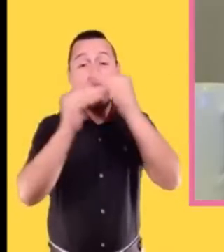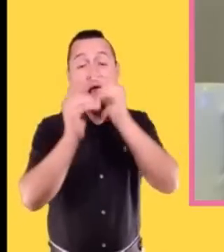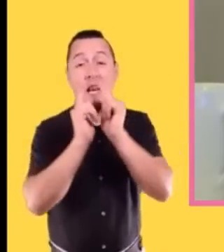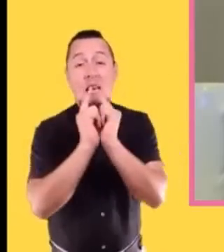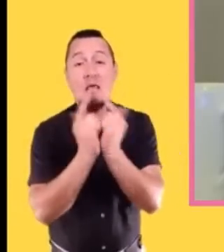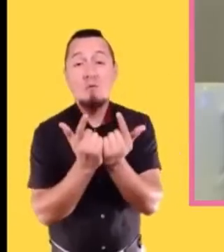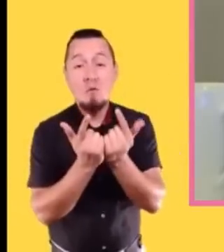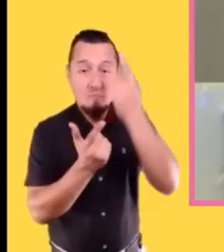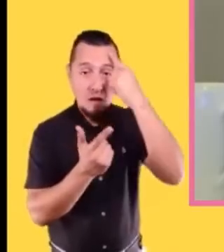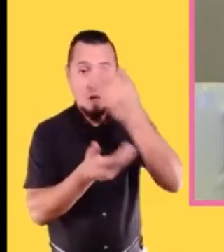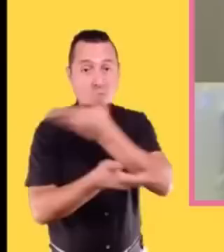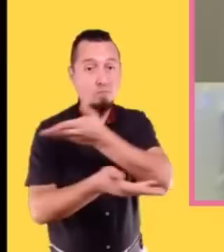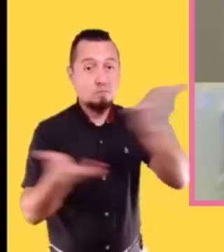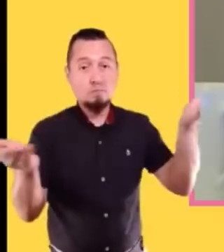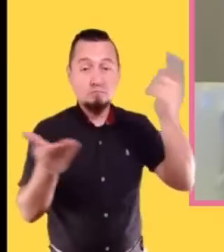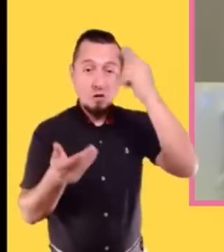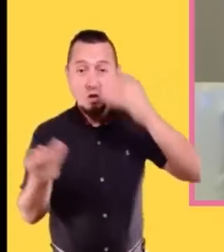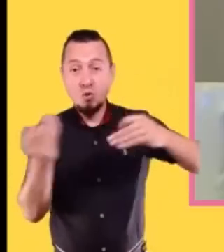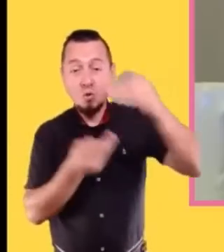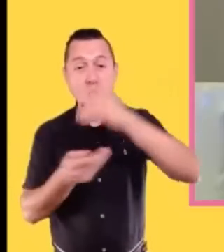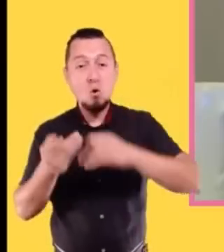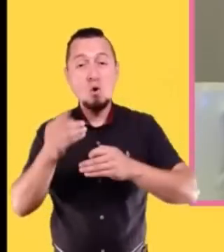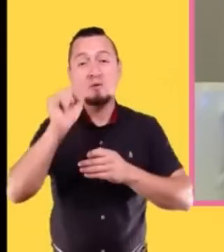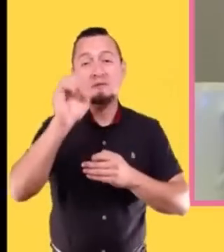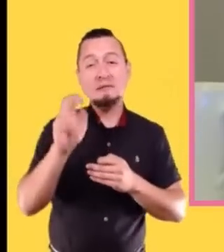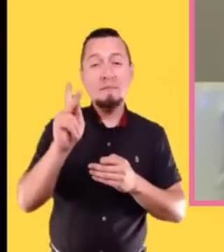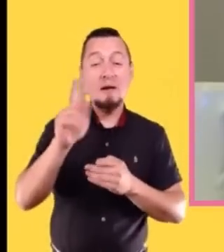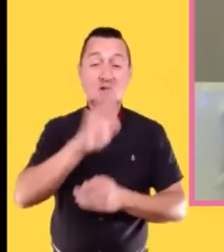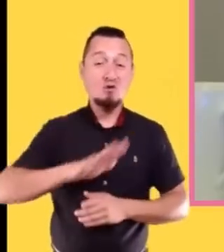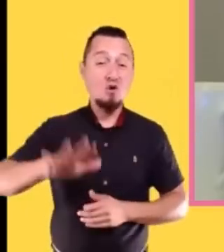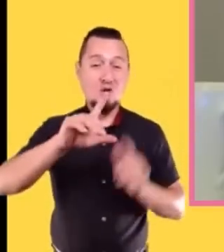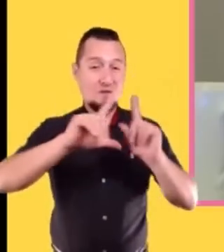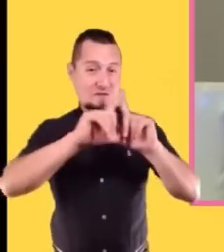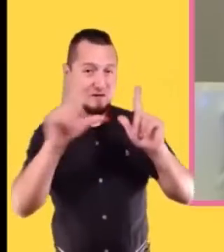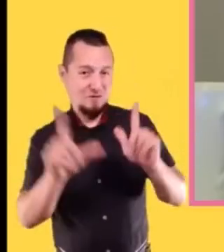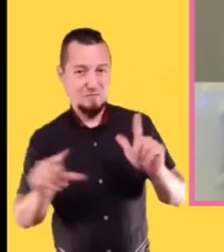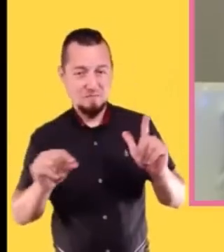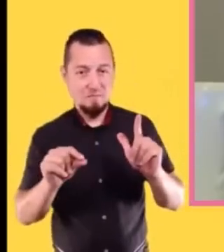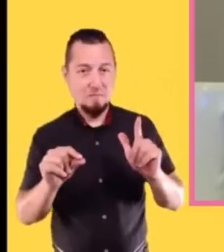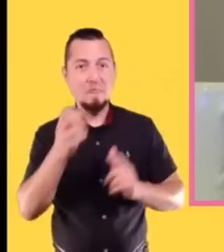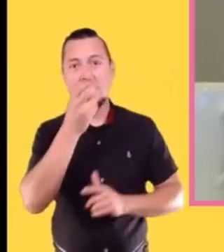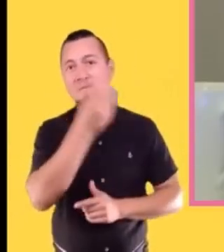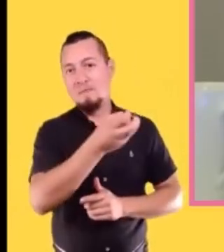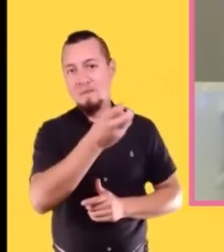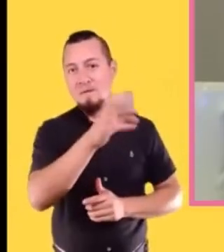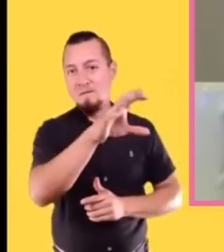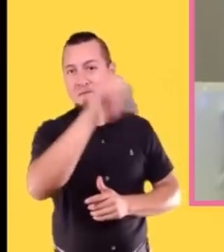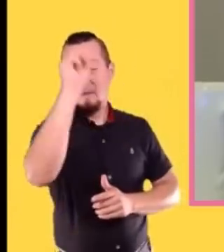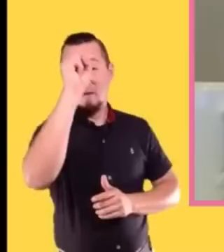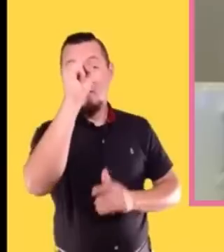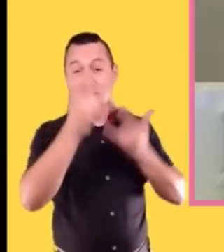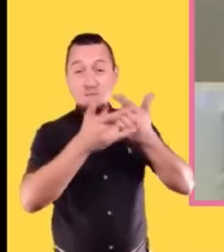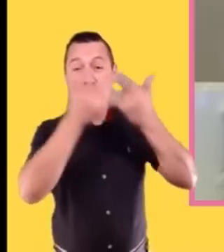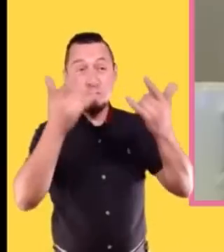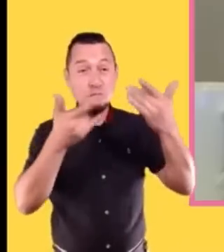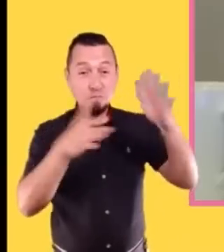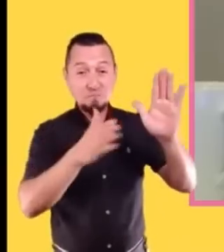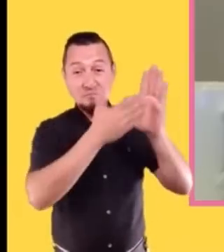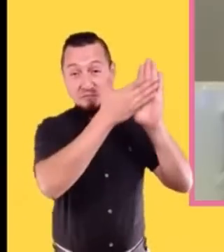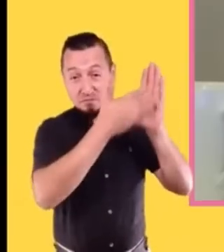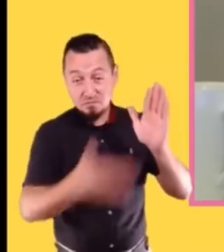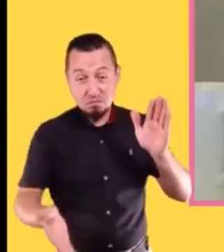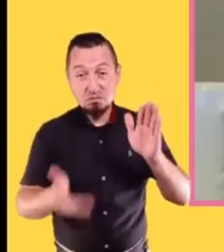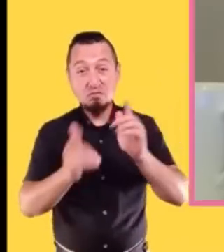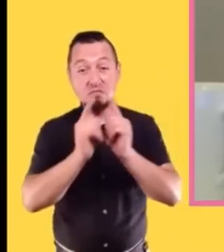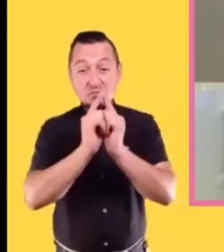de la educación pública como pilar del desarrollo nacional. Los libros de texto deben reflejar, y es